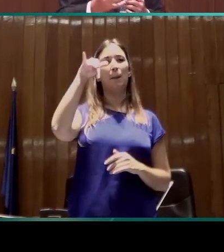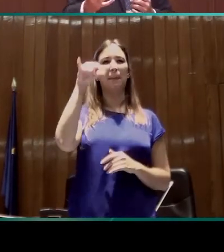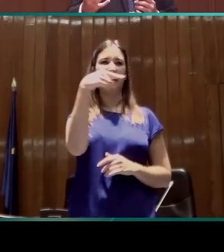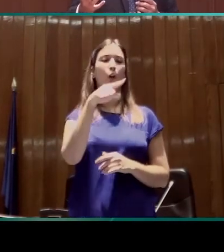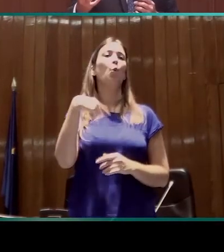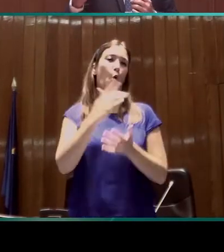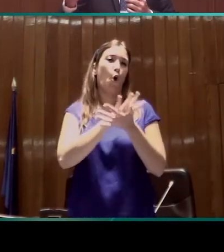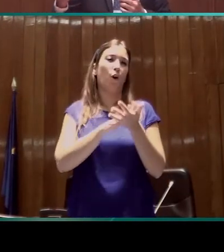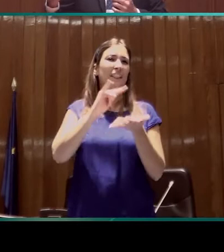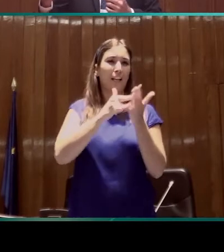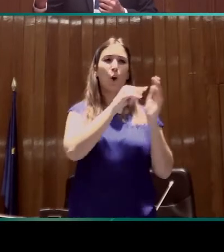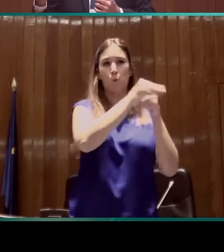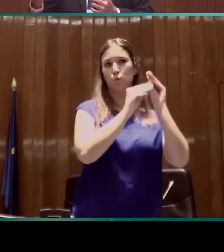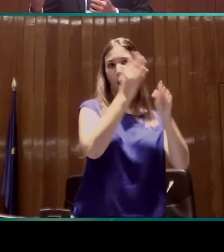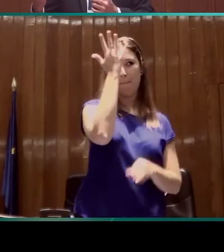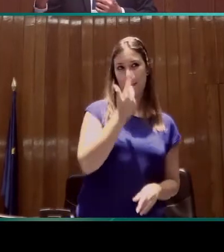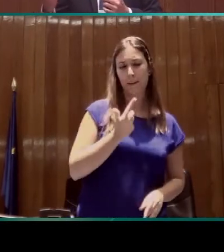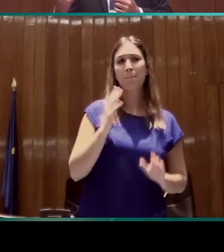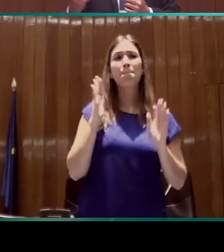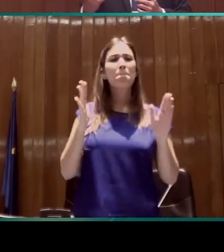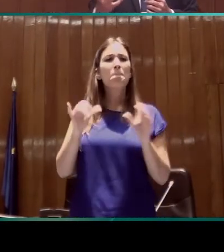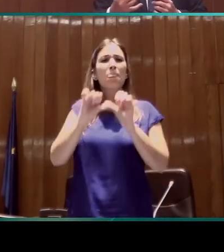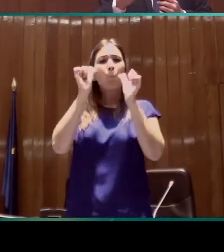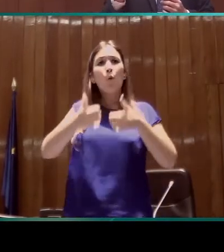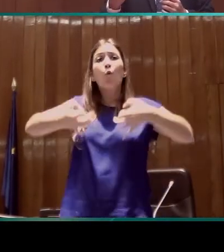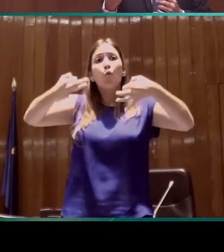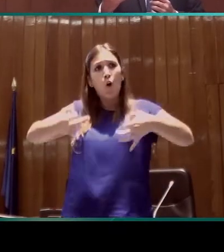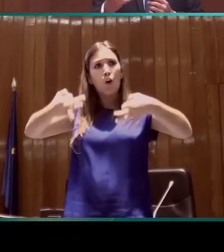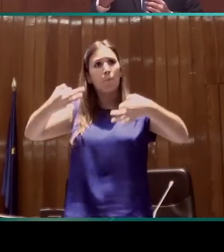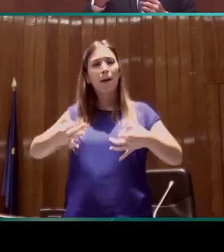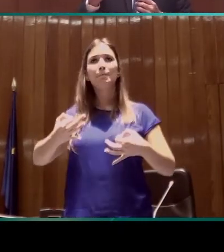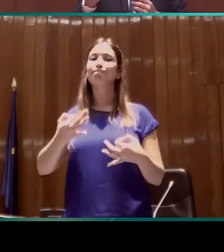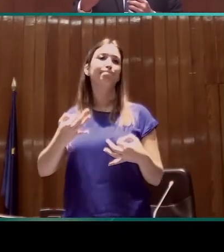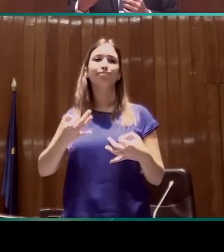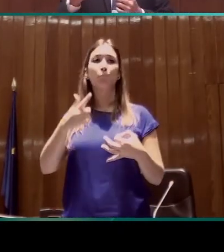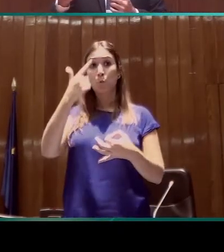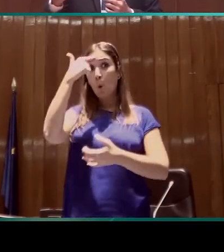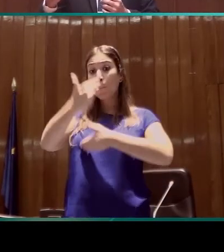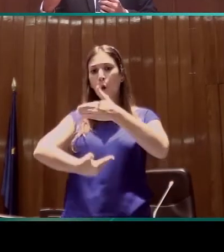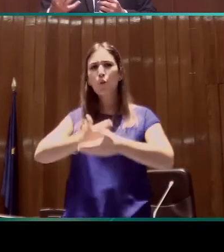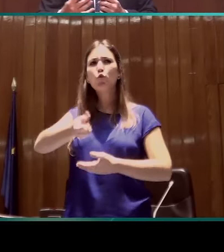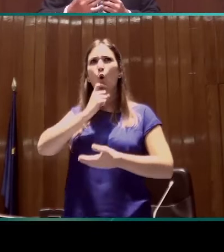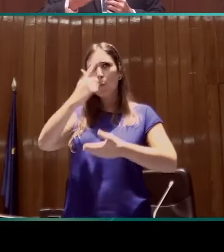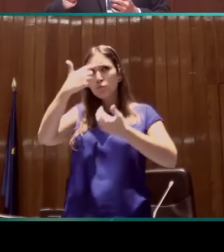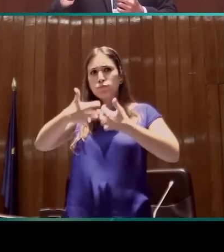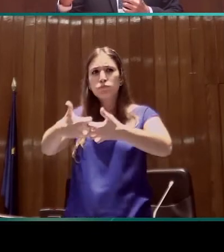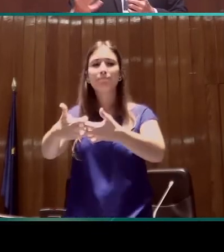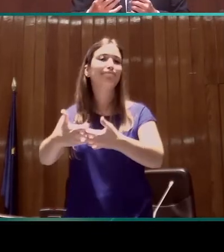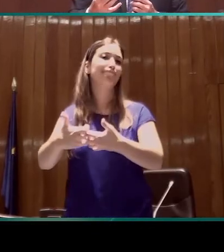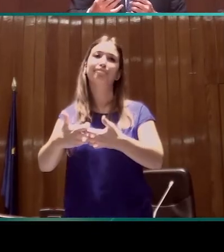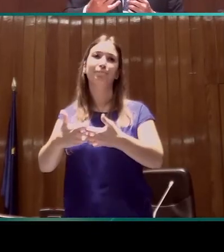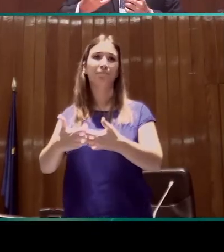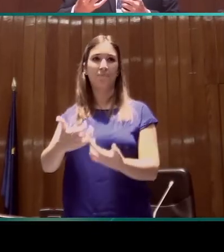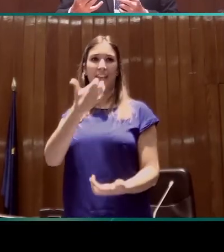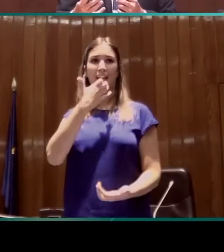aquí. Y desde luego lo que no existen son modelos formales de cómo ese proceso ocurre. Si